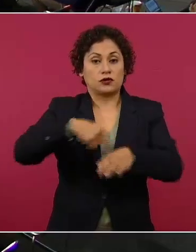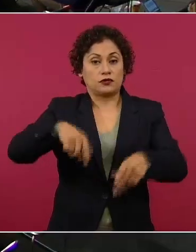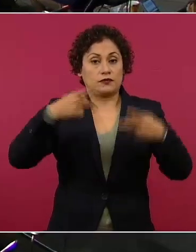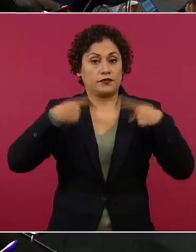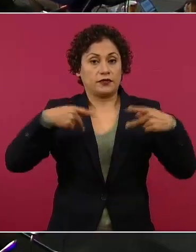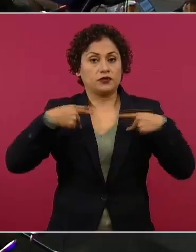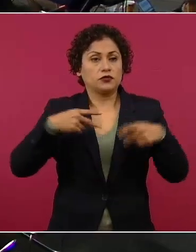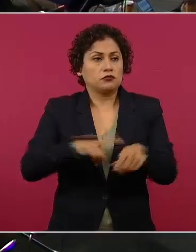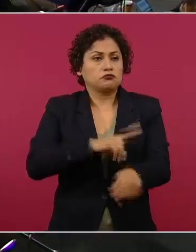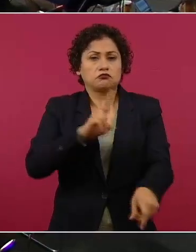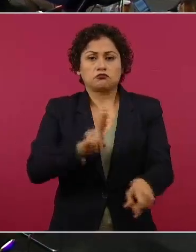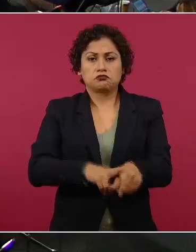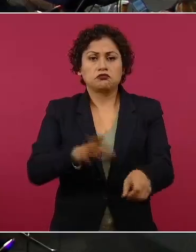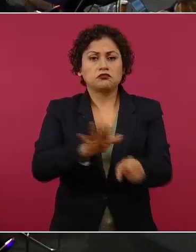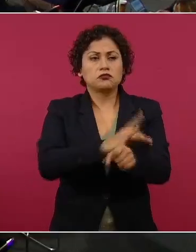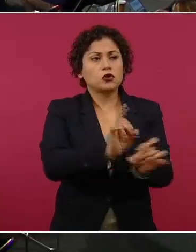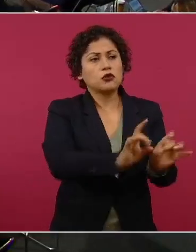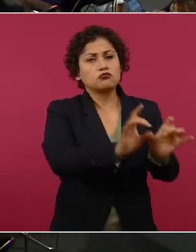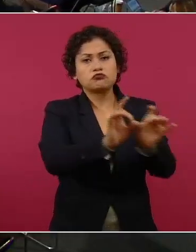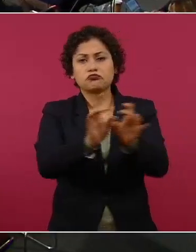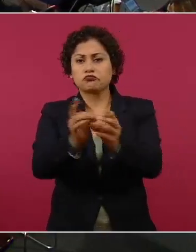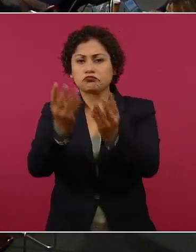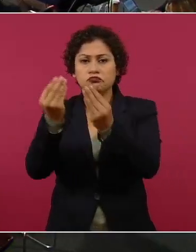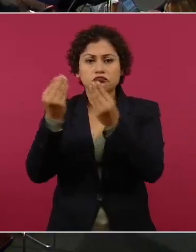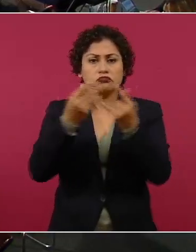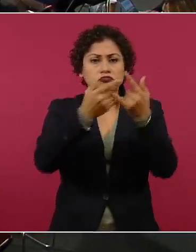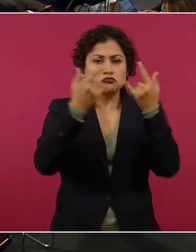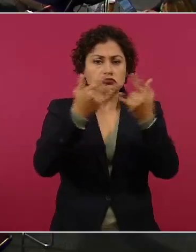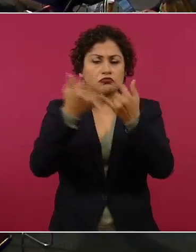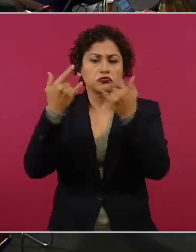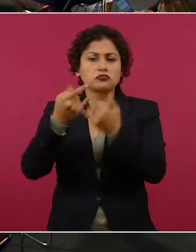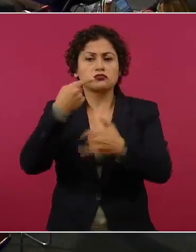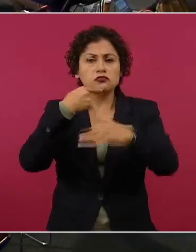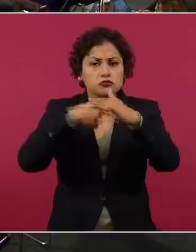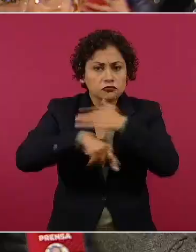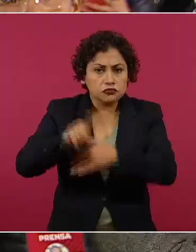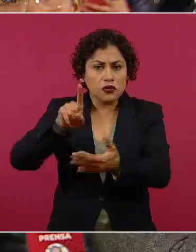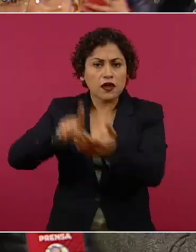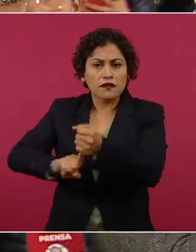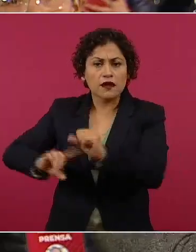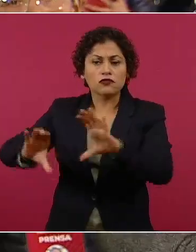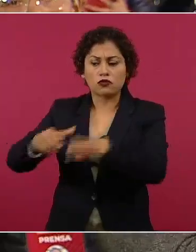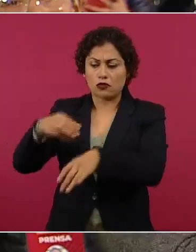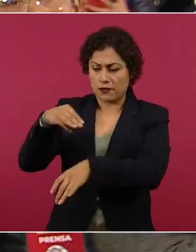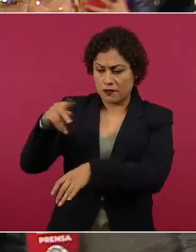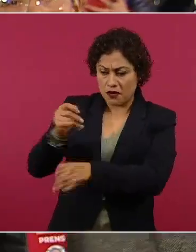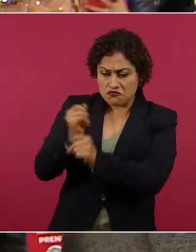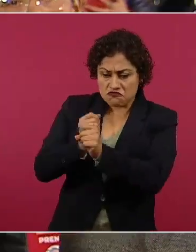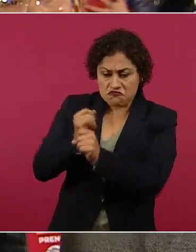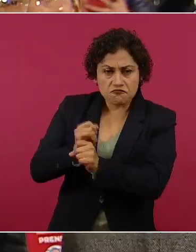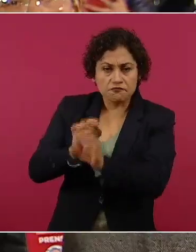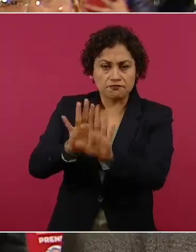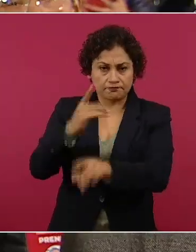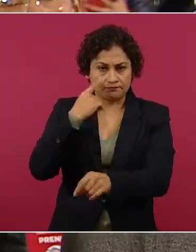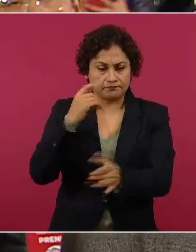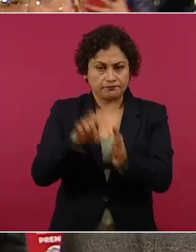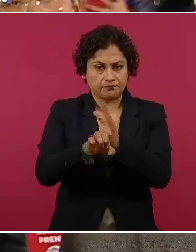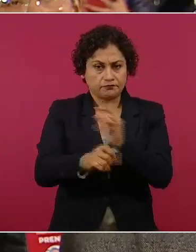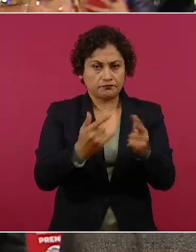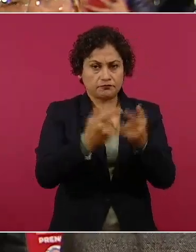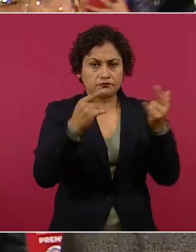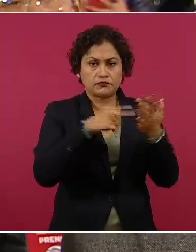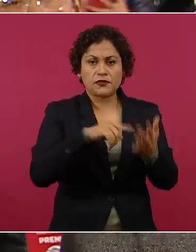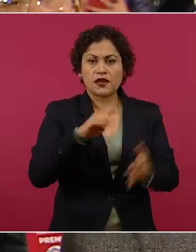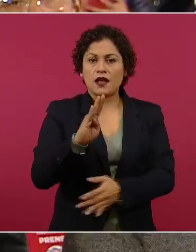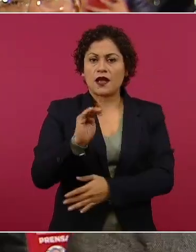comunes, ya que hay muchos ejemplos de sesgos inexplicables en los procedimientos ministeriales. Por ejemplo, en el sensible caso de Abner, el alumno